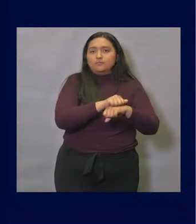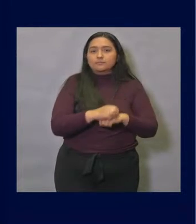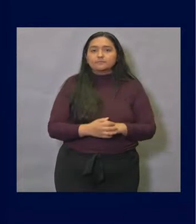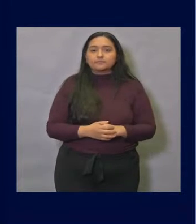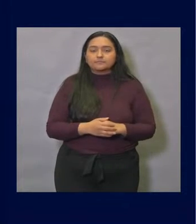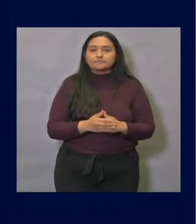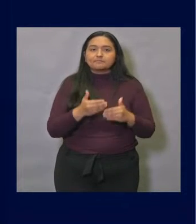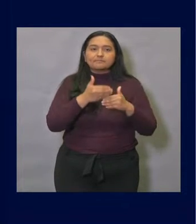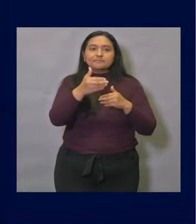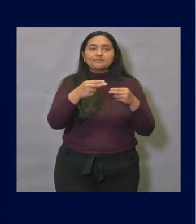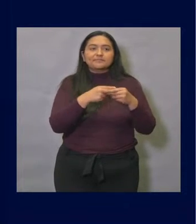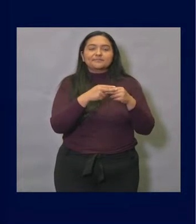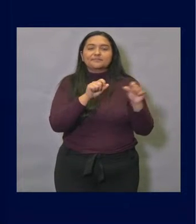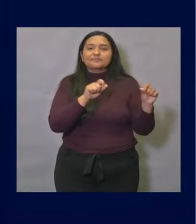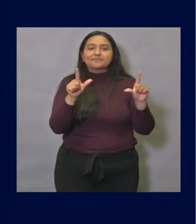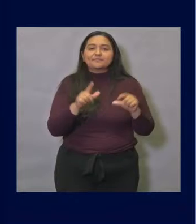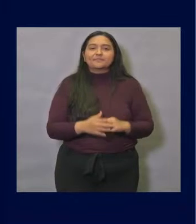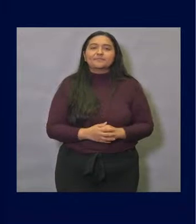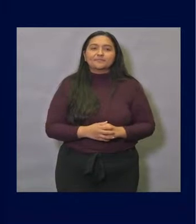Next slide, please.